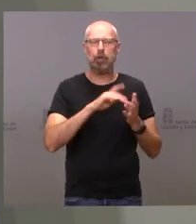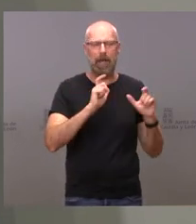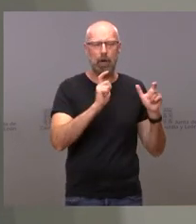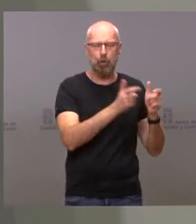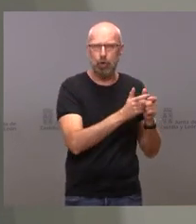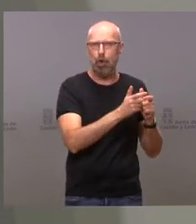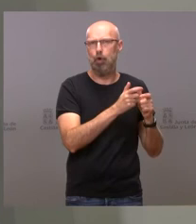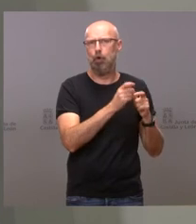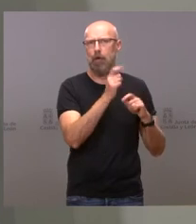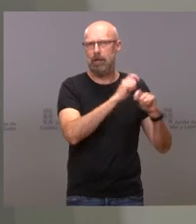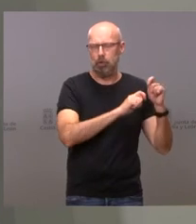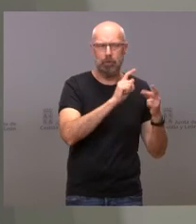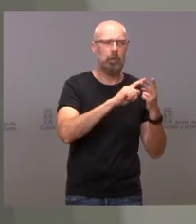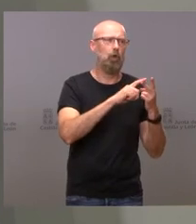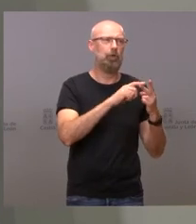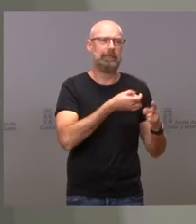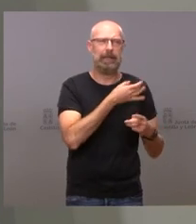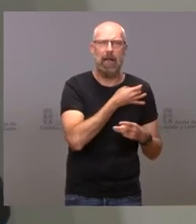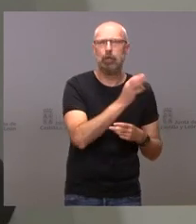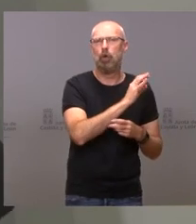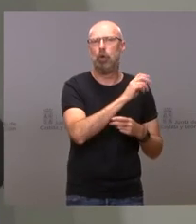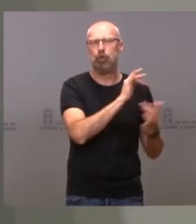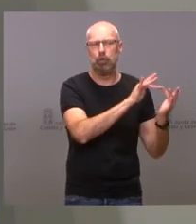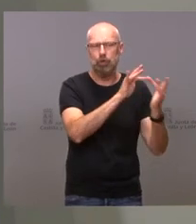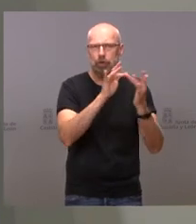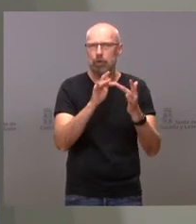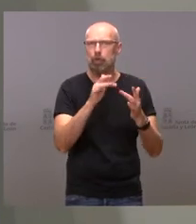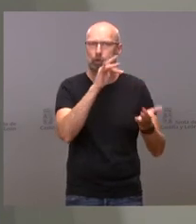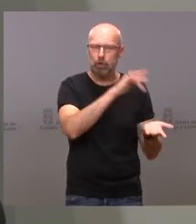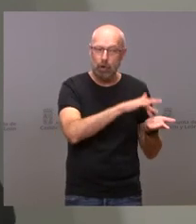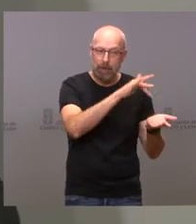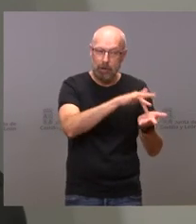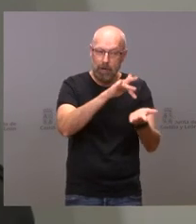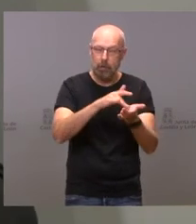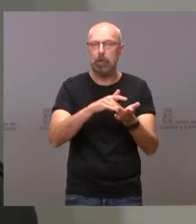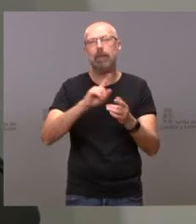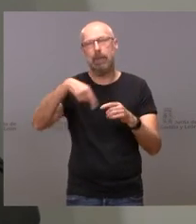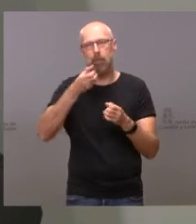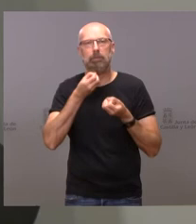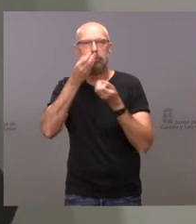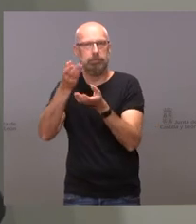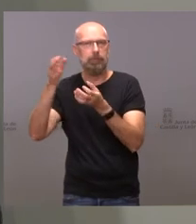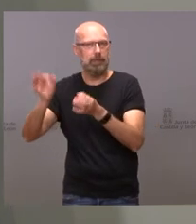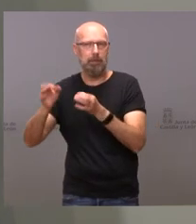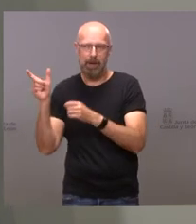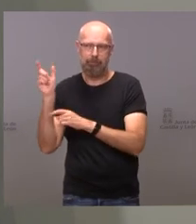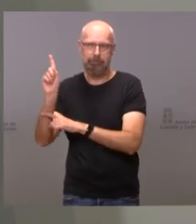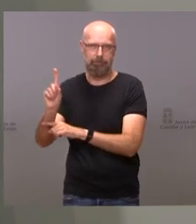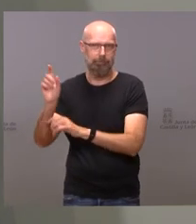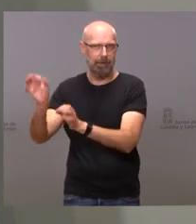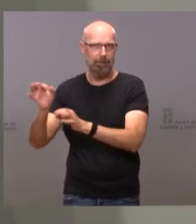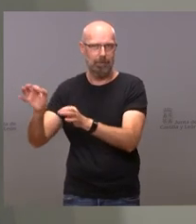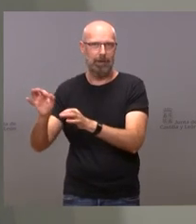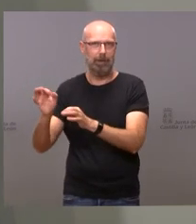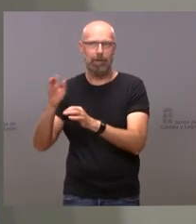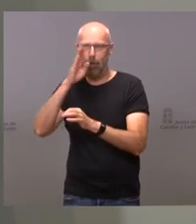sociedades, con unos sindicatos. De hecho, fíjese, si no está escondida, que incluso algún colegio dijo que